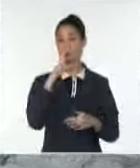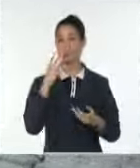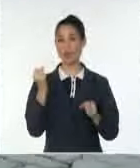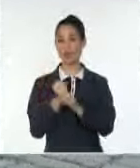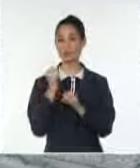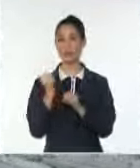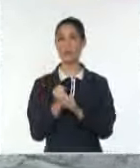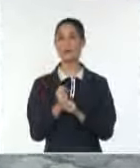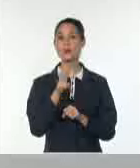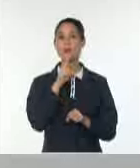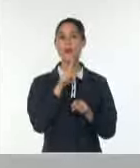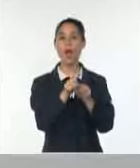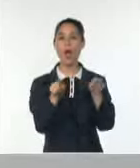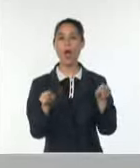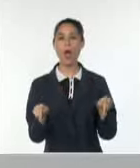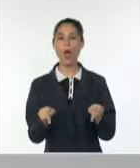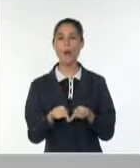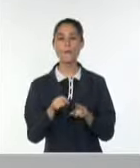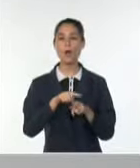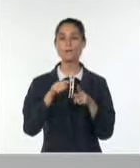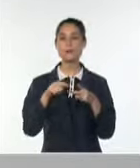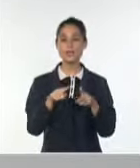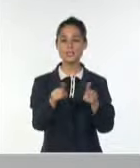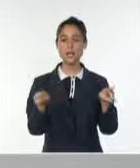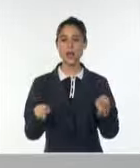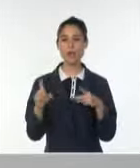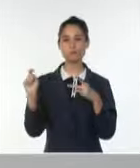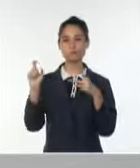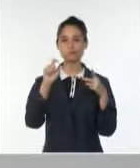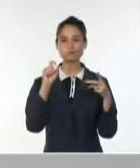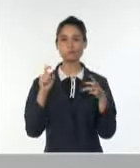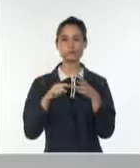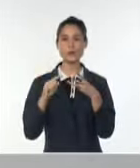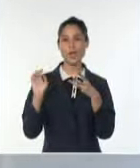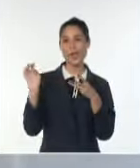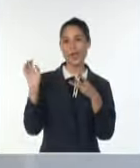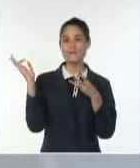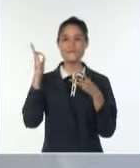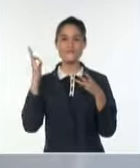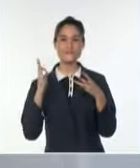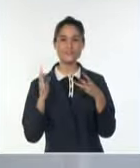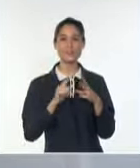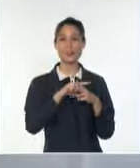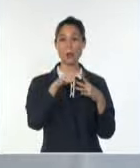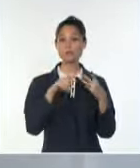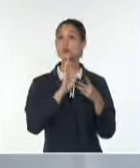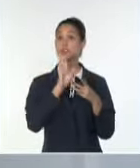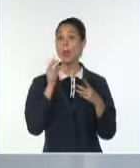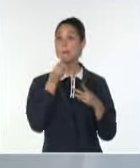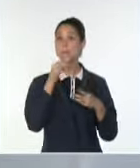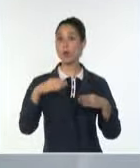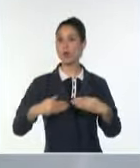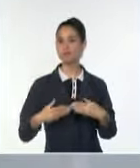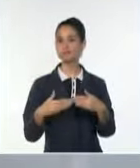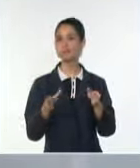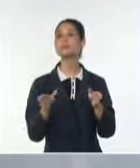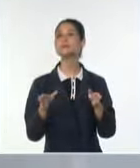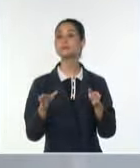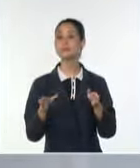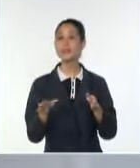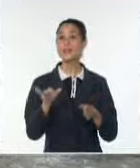los bares la sala de juego y la discoteca y en una primera etapa estarán listas para recibir visitantes 78 de sus